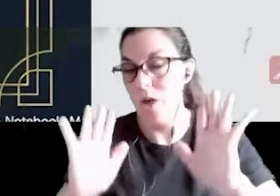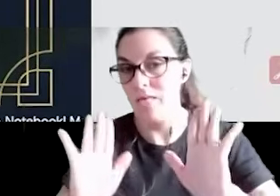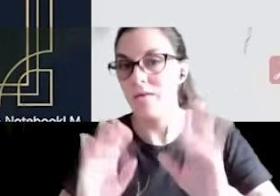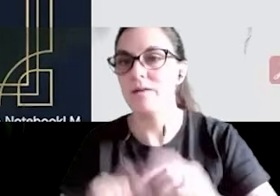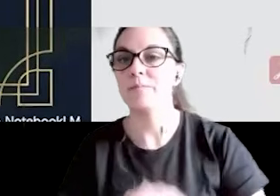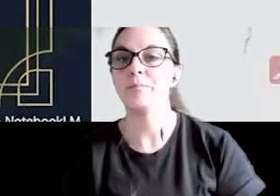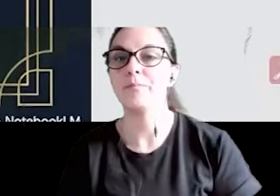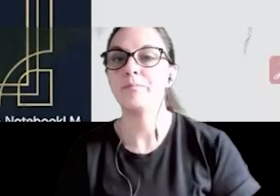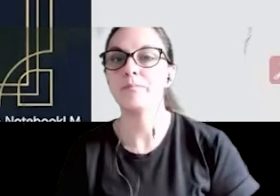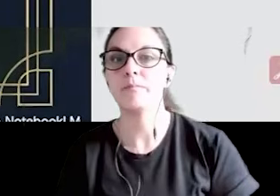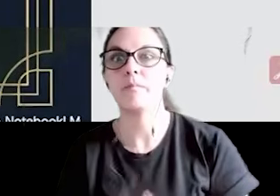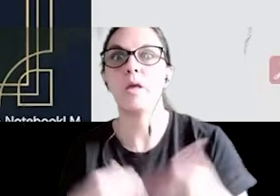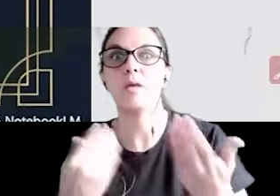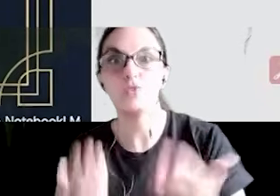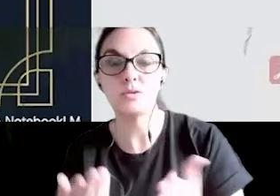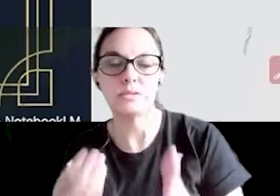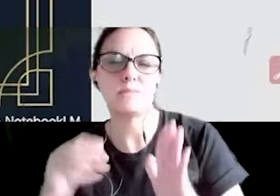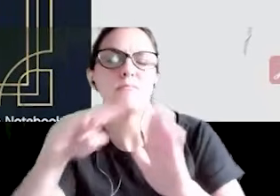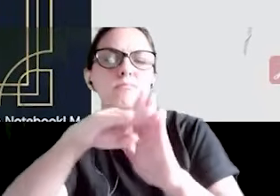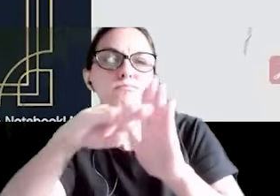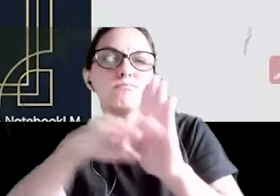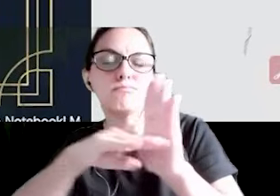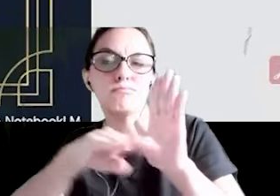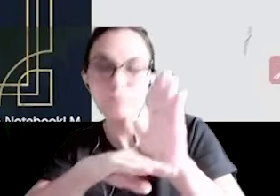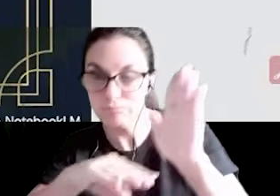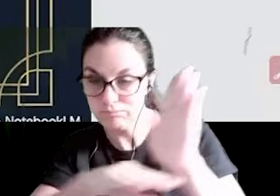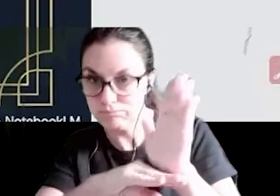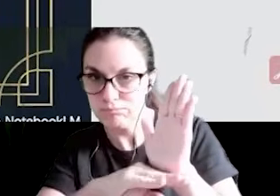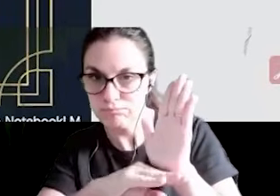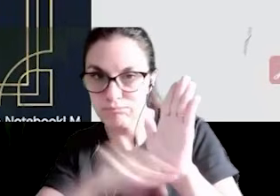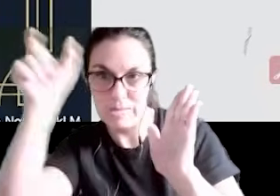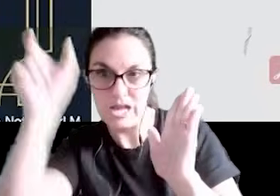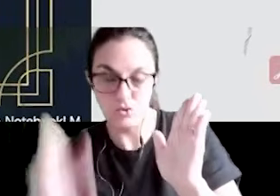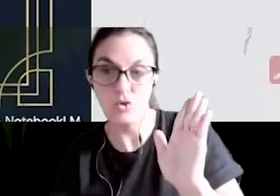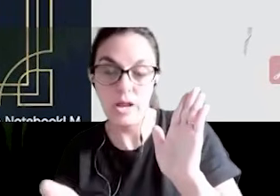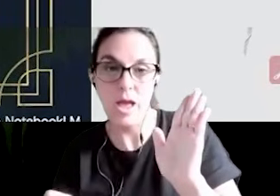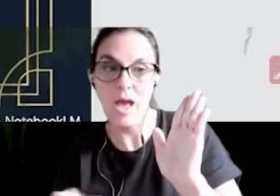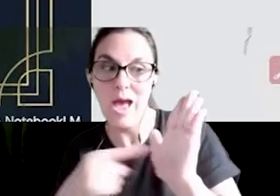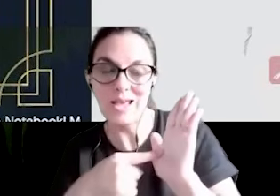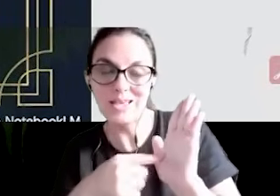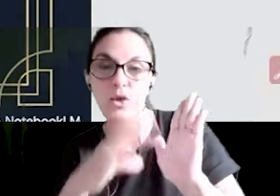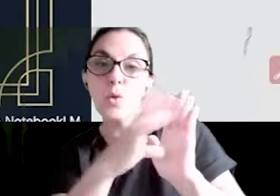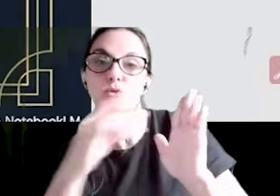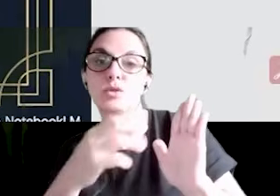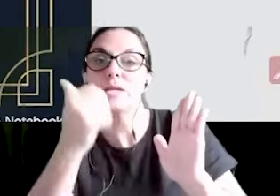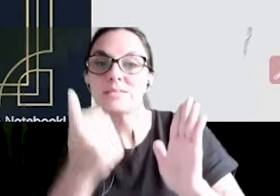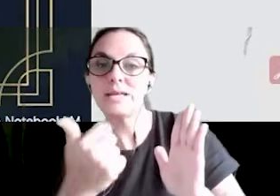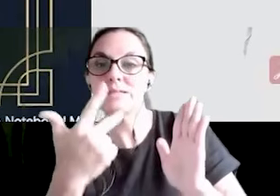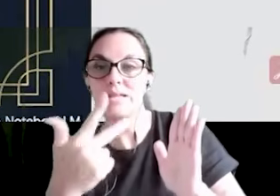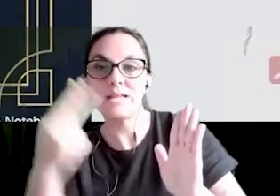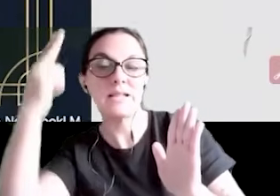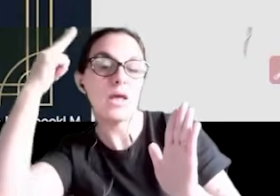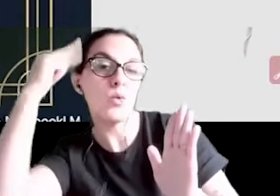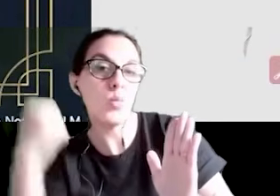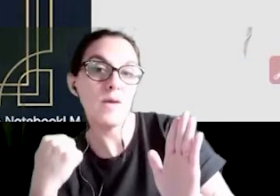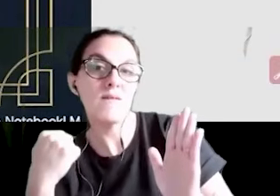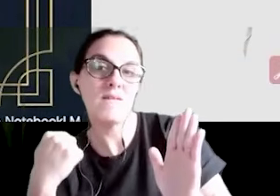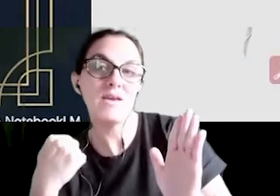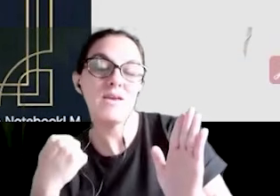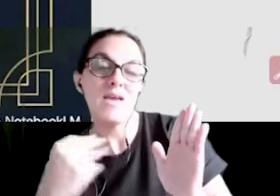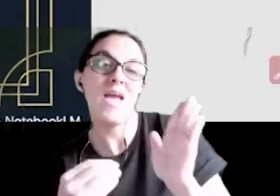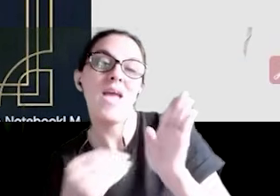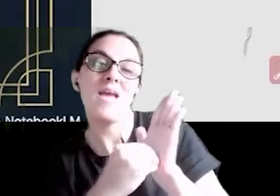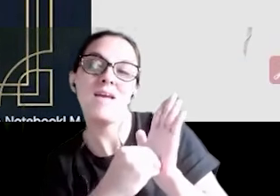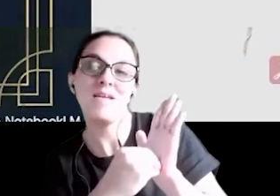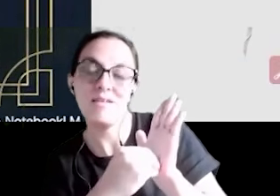que es las especificaciones, las caracterizaciones del contribuyente, la opción 639, y esa opción 639 le dice que está